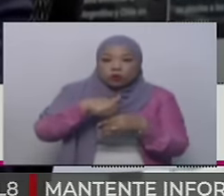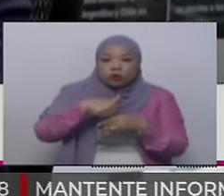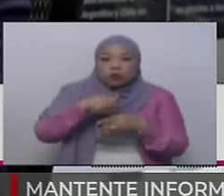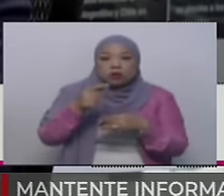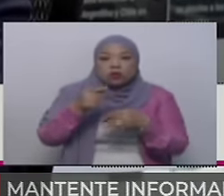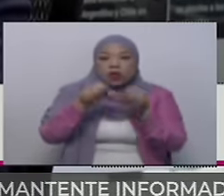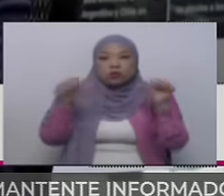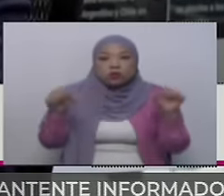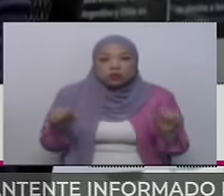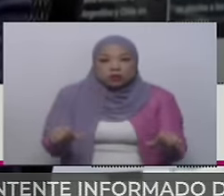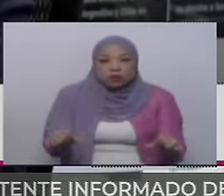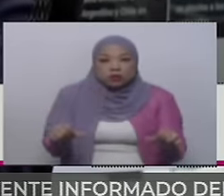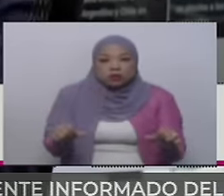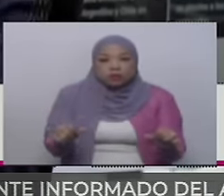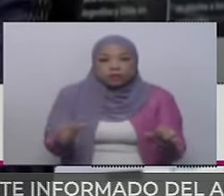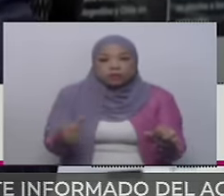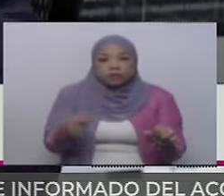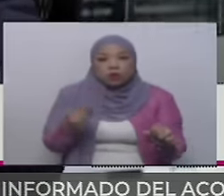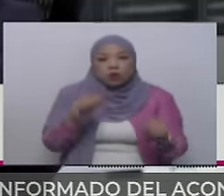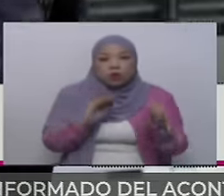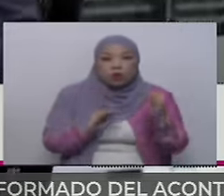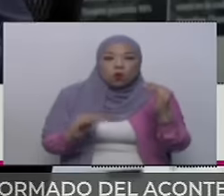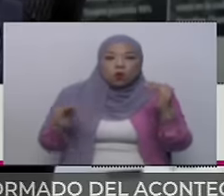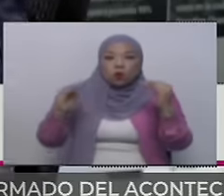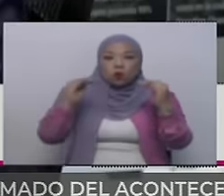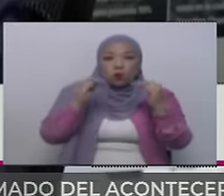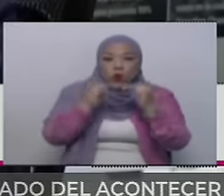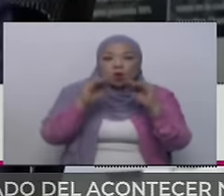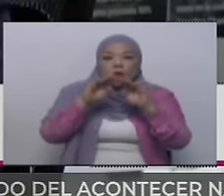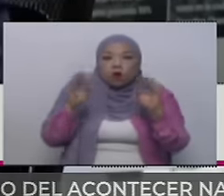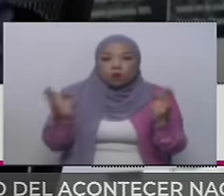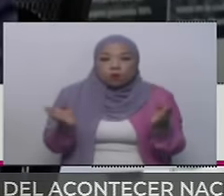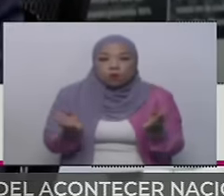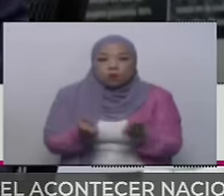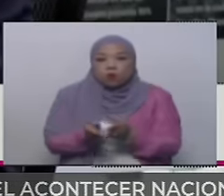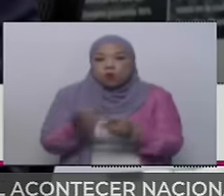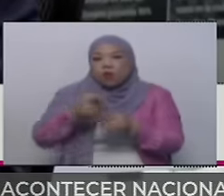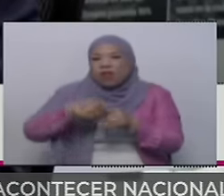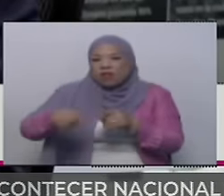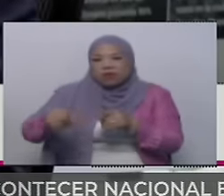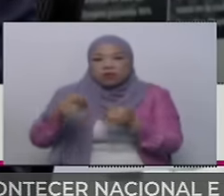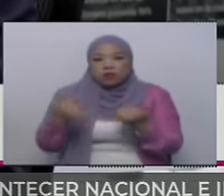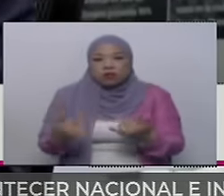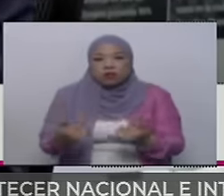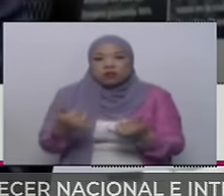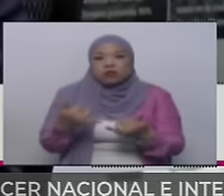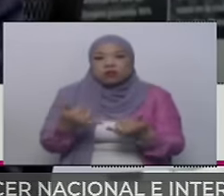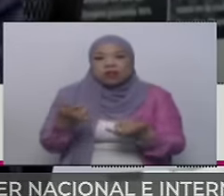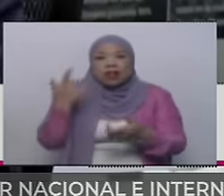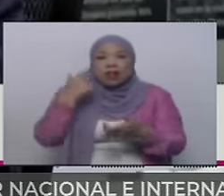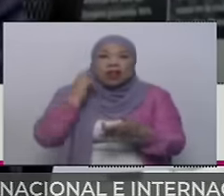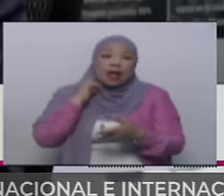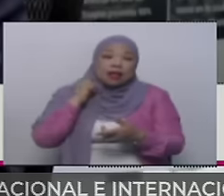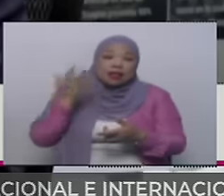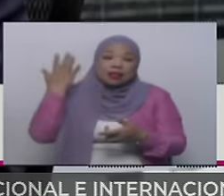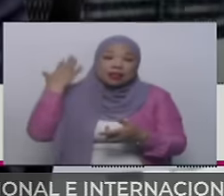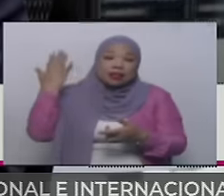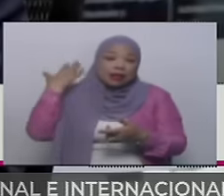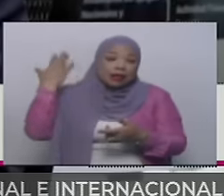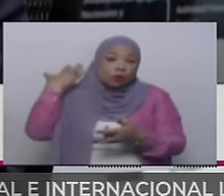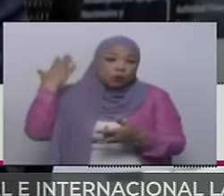Es un sistema, comparado con el mundo entero, es un sistema medieval,